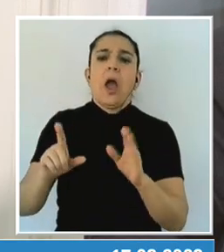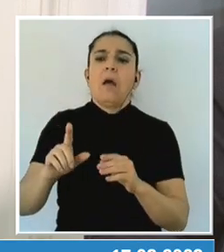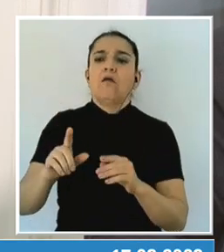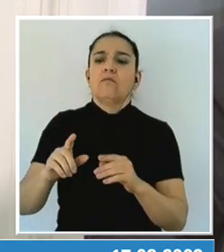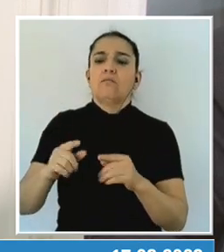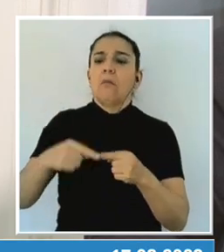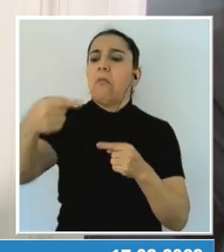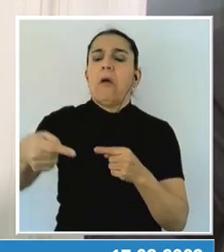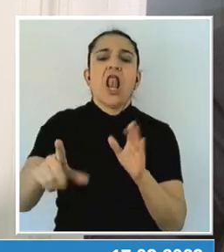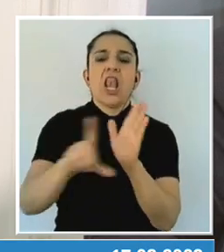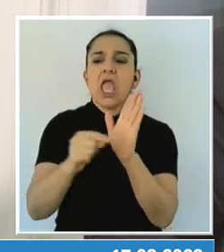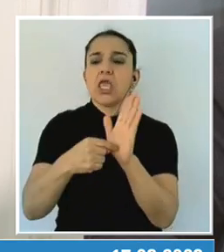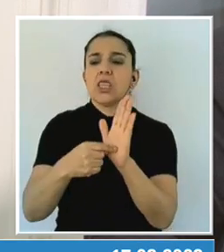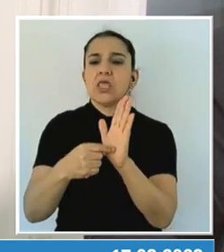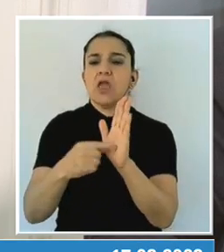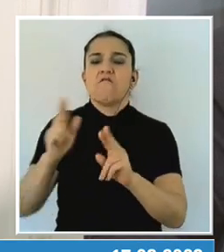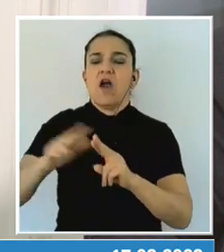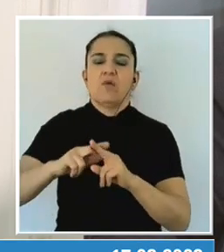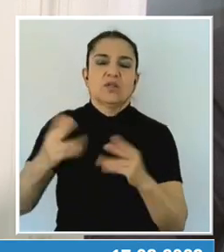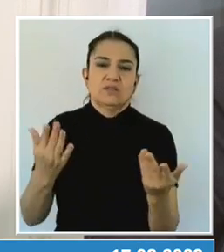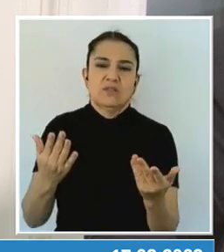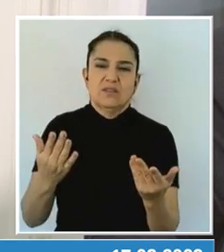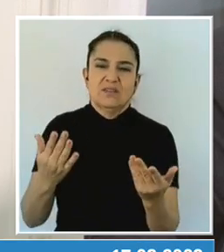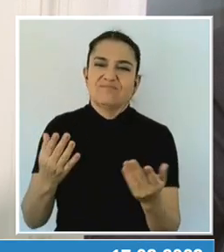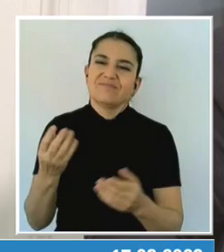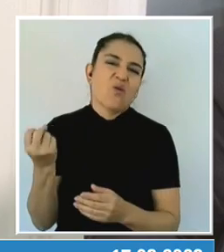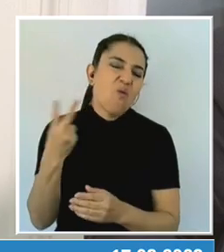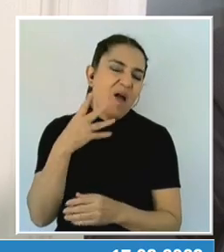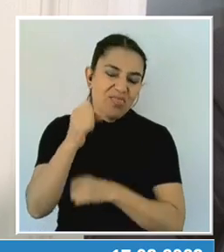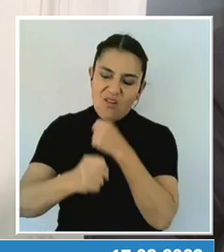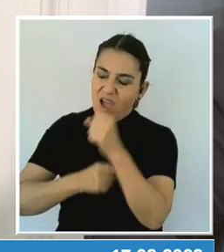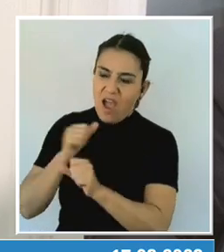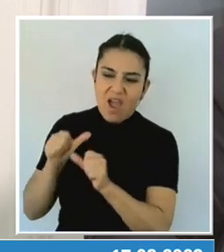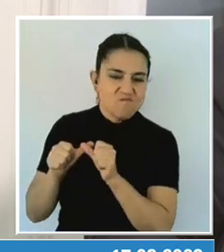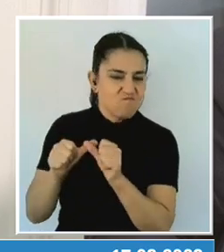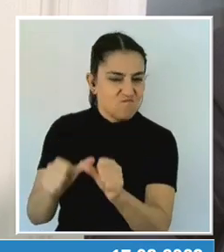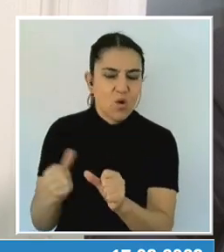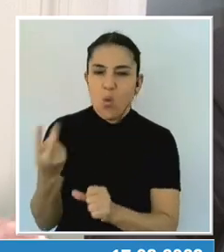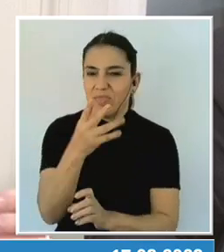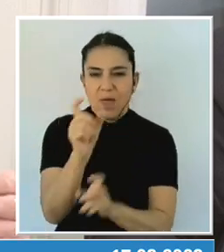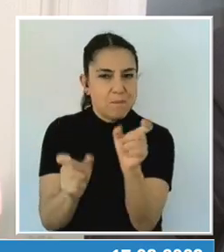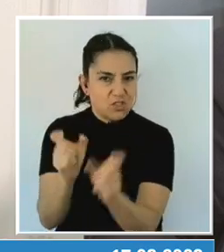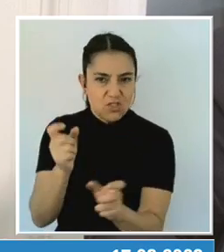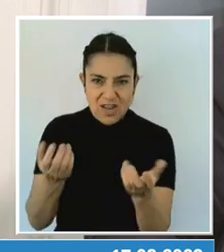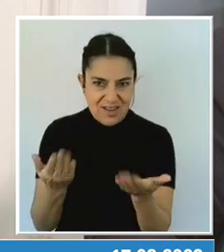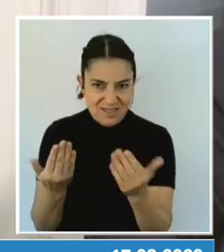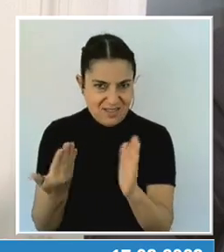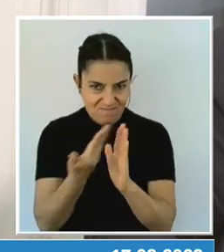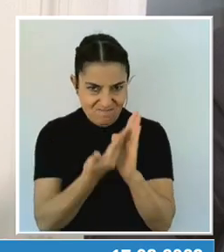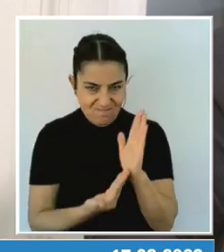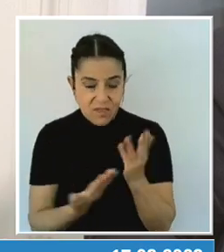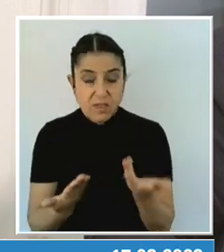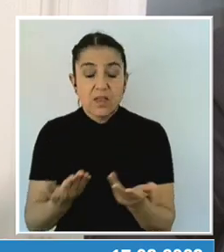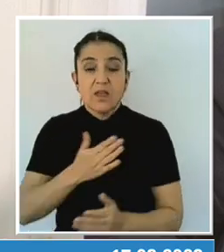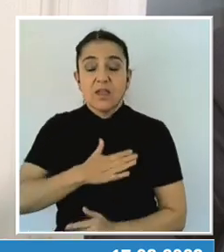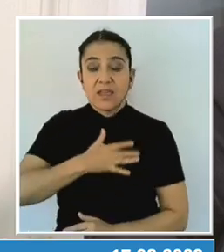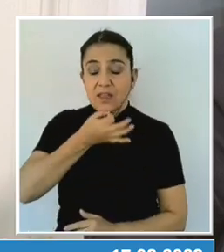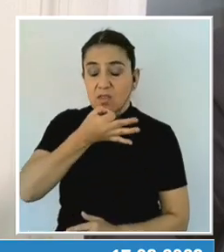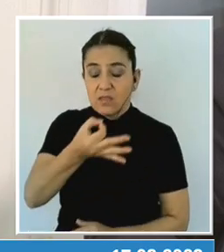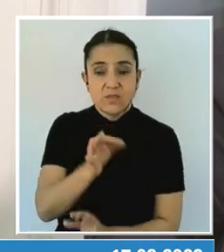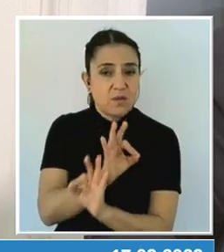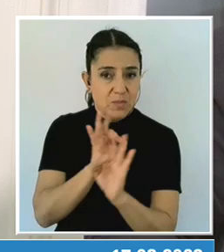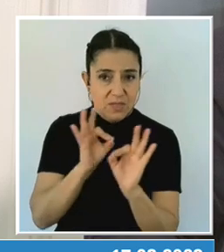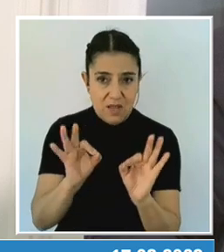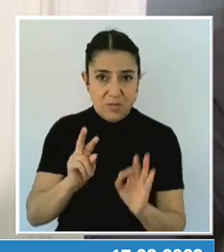¿Y cuántos años demora eso? ¿Cuánto personal requiere eso? Lo que yo quiero decir, especialmente, Verónica,